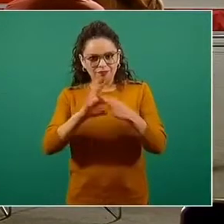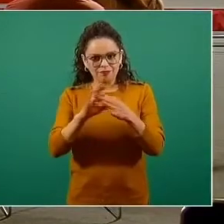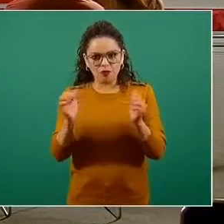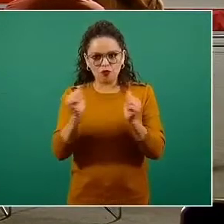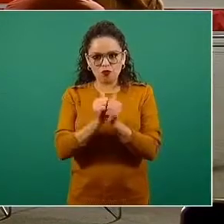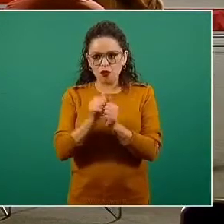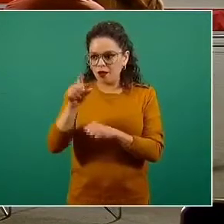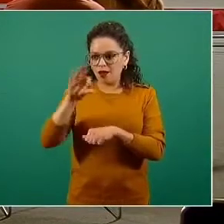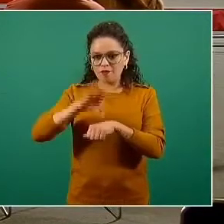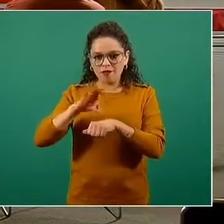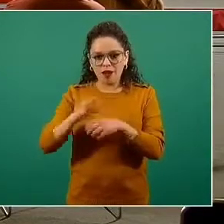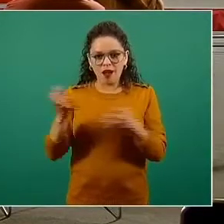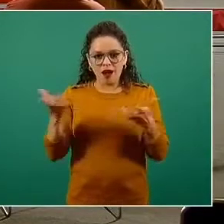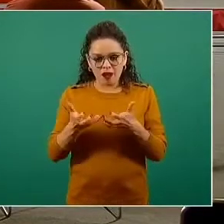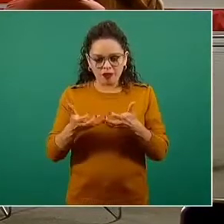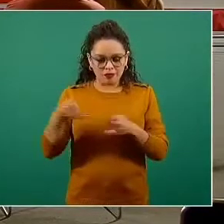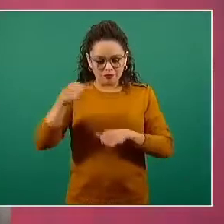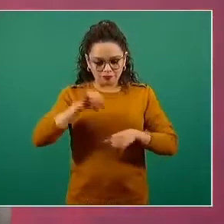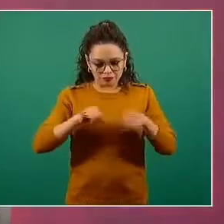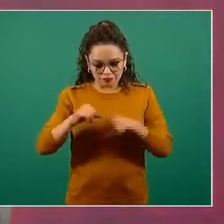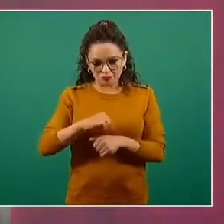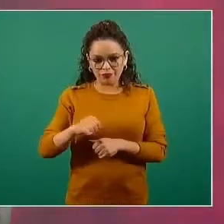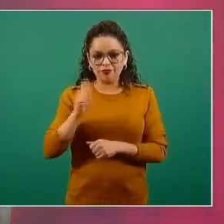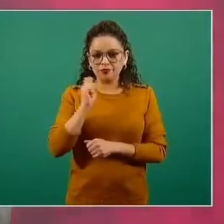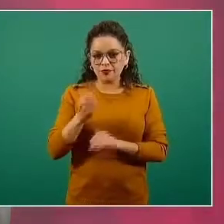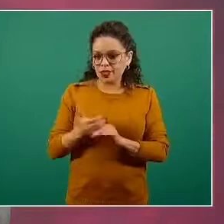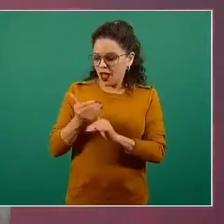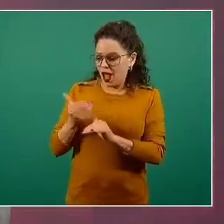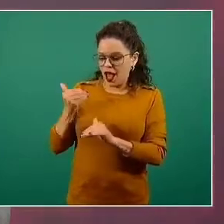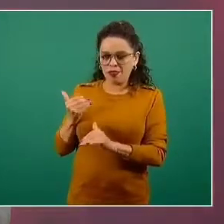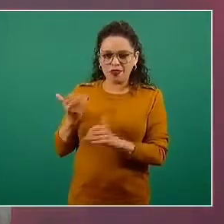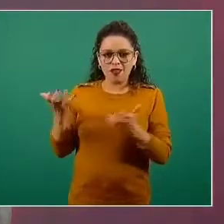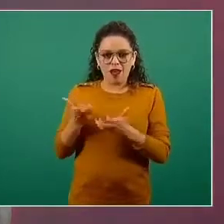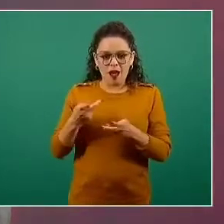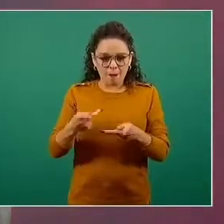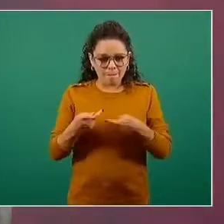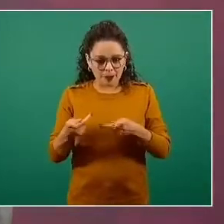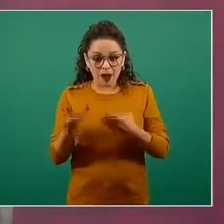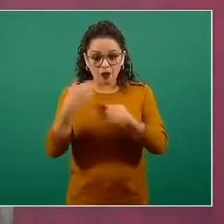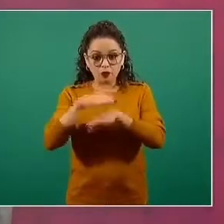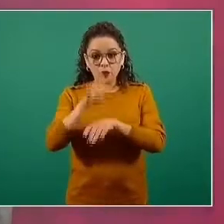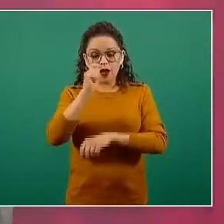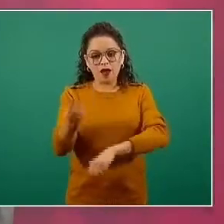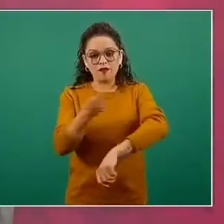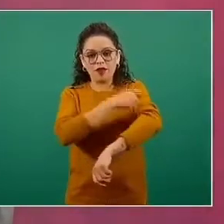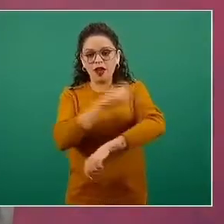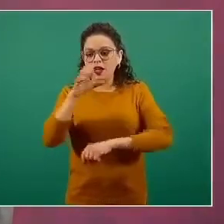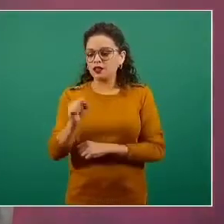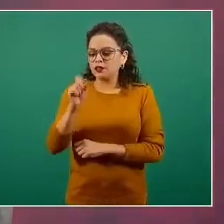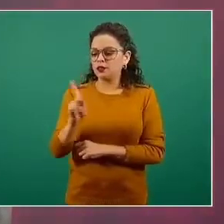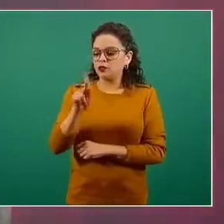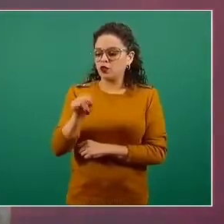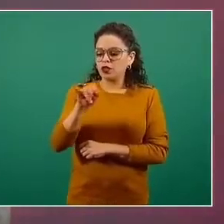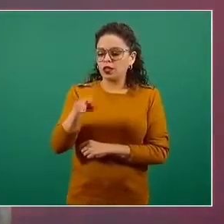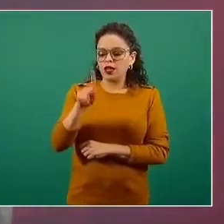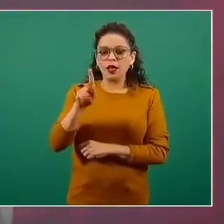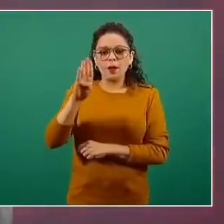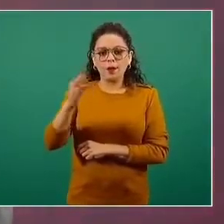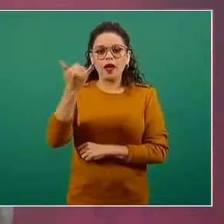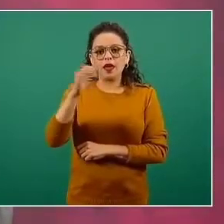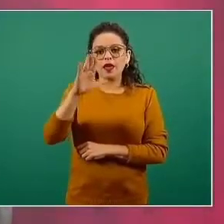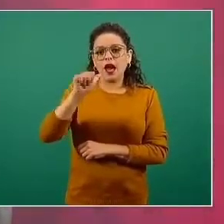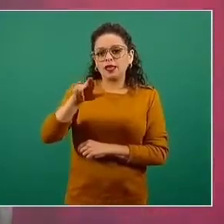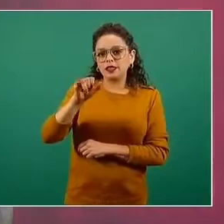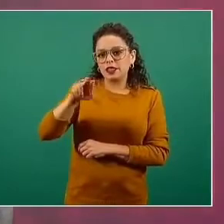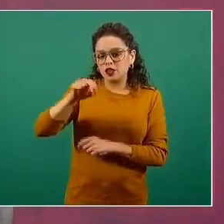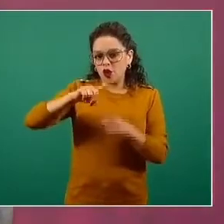industria farmacéutica en sus empleos previos, tienen sobre la vacuna Sputnik V, sobre la vacuna CanSino, que tienen